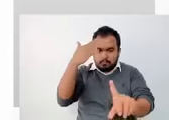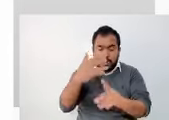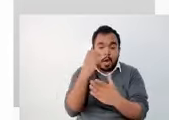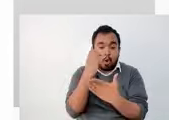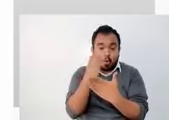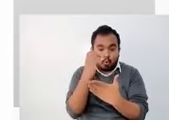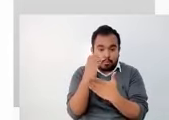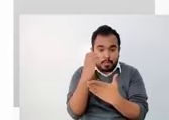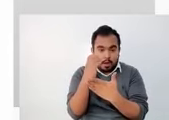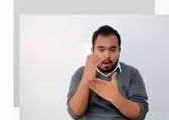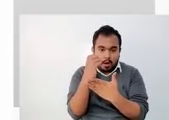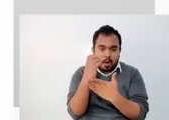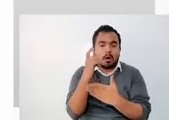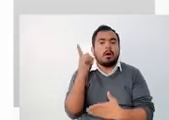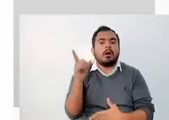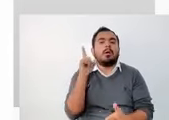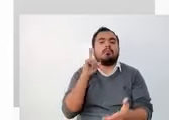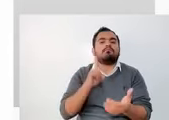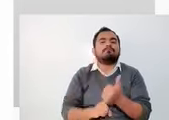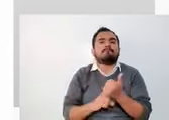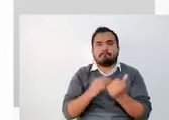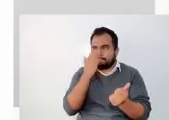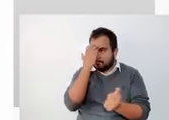parecía pues un saber